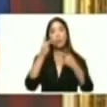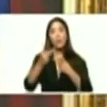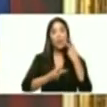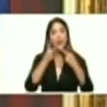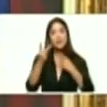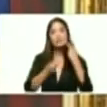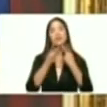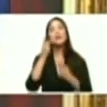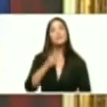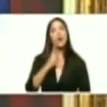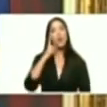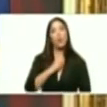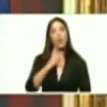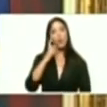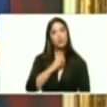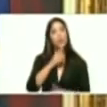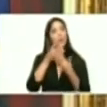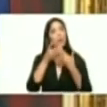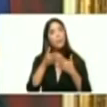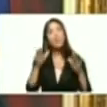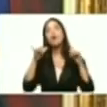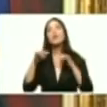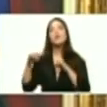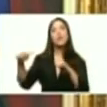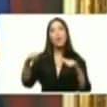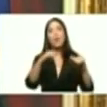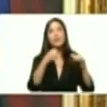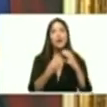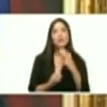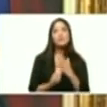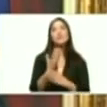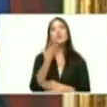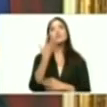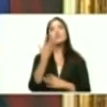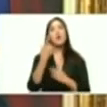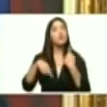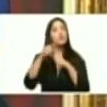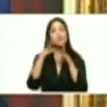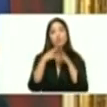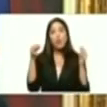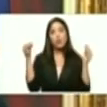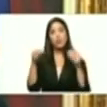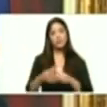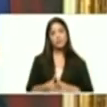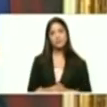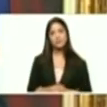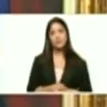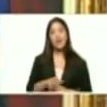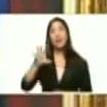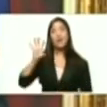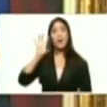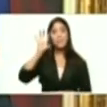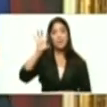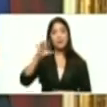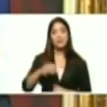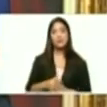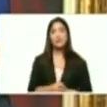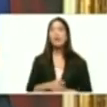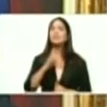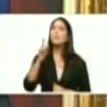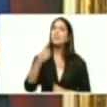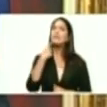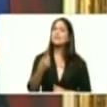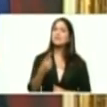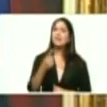y las costumbres públicas, la igualdad para refundir, en un todo, diríamos hoy, la patria. Y más adelante, hablaba de un